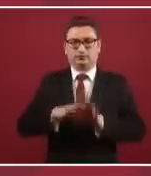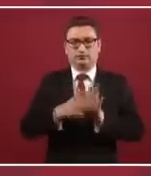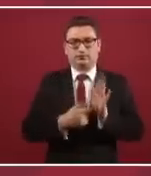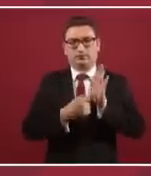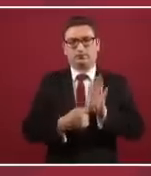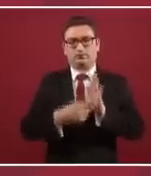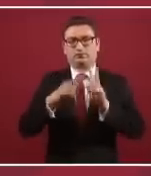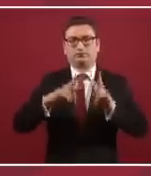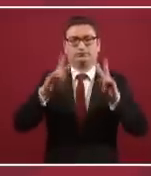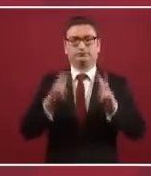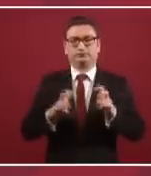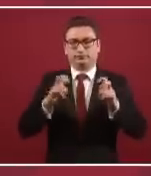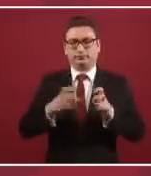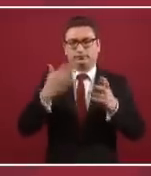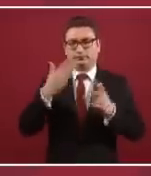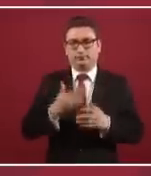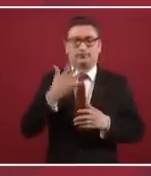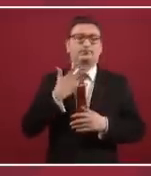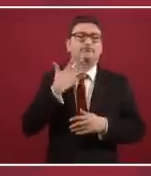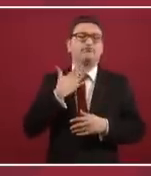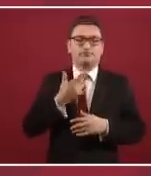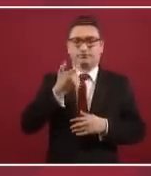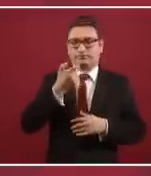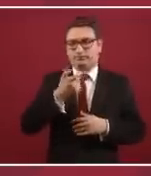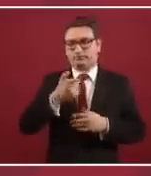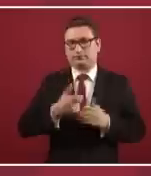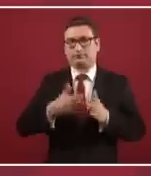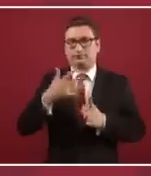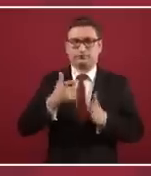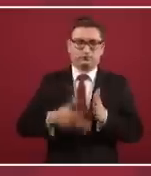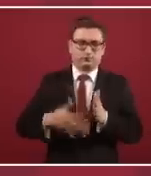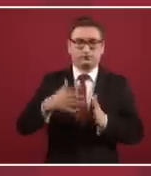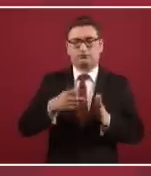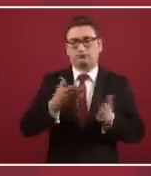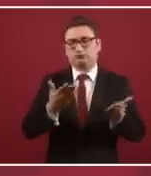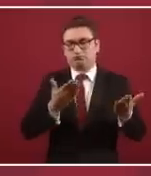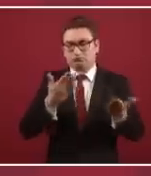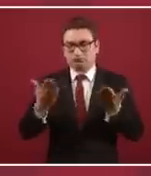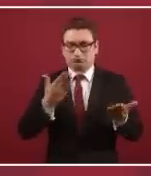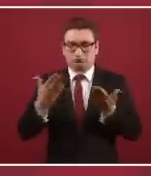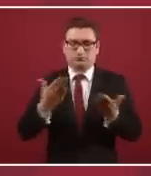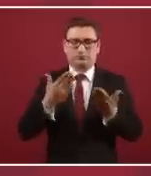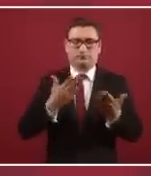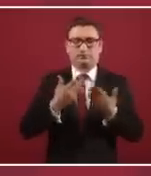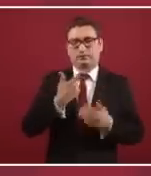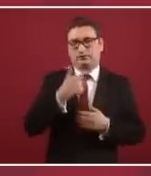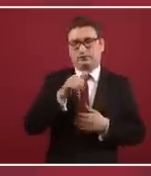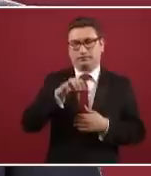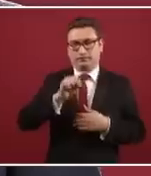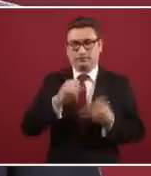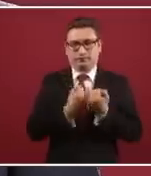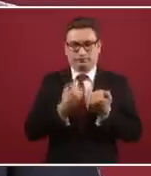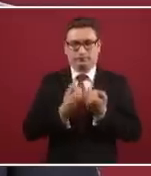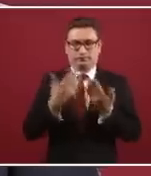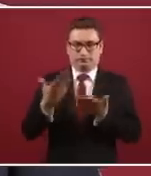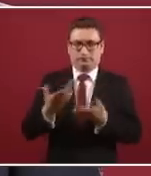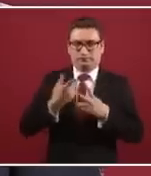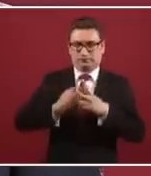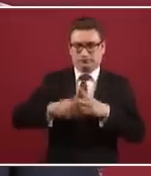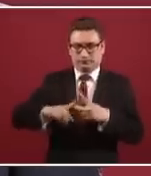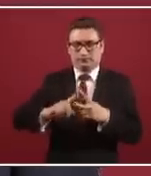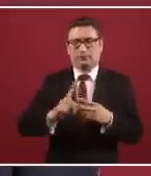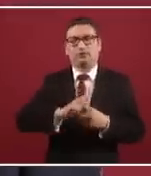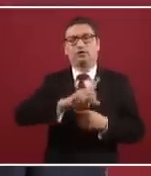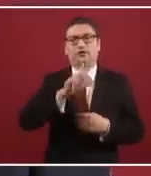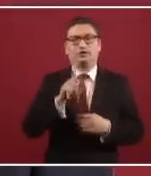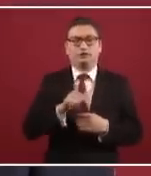información sobre quién es quién en los precios de las gasolinas y del gas. Comenzamos con eso y